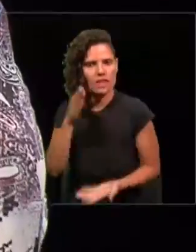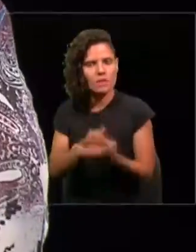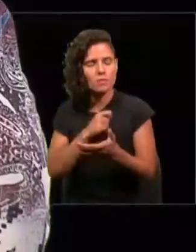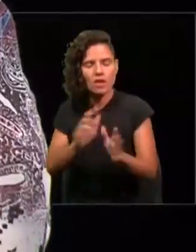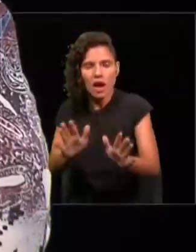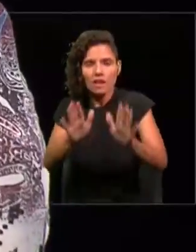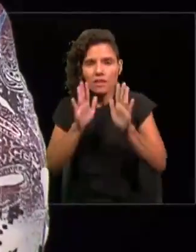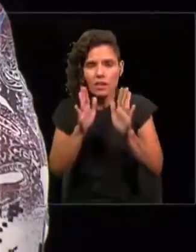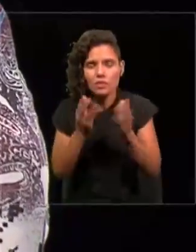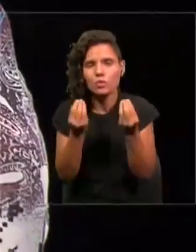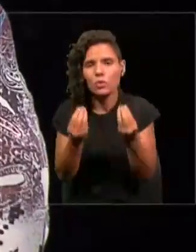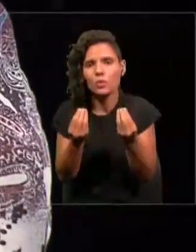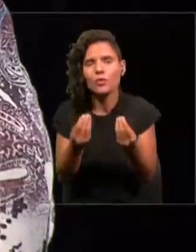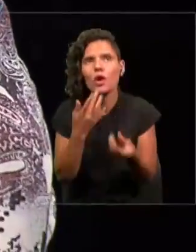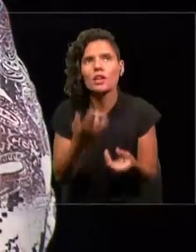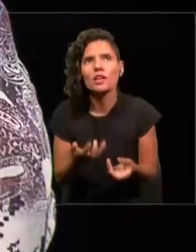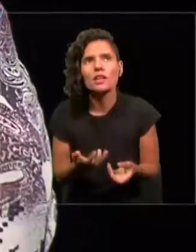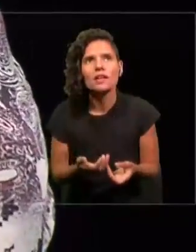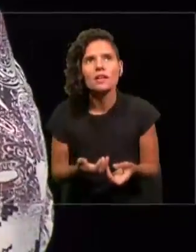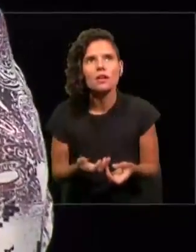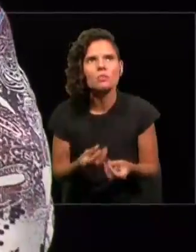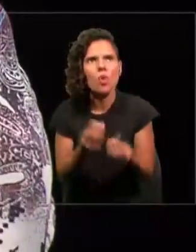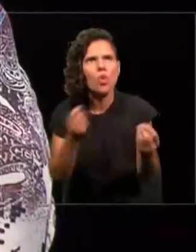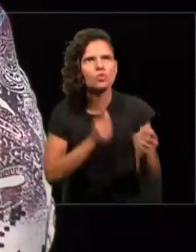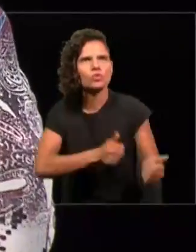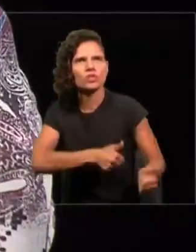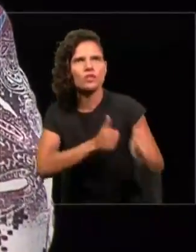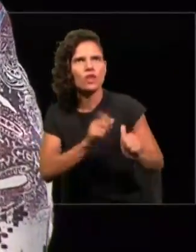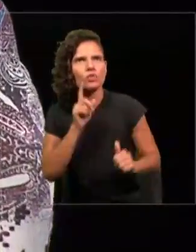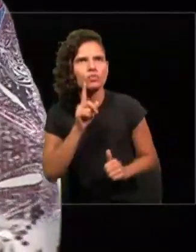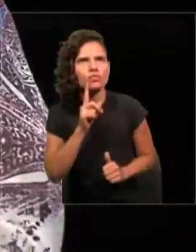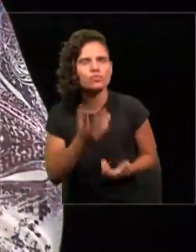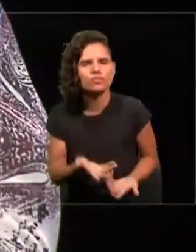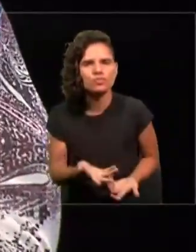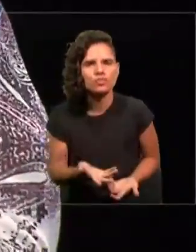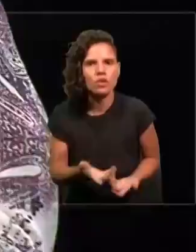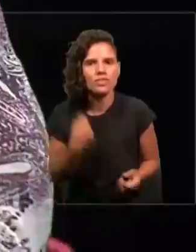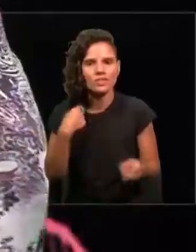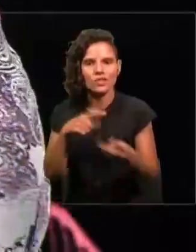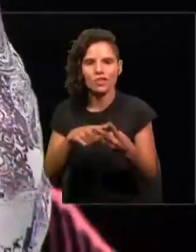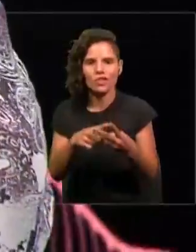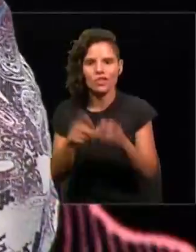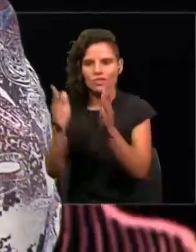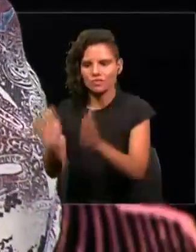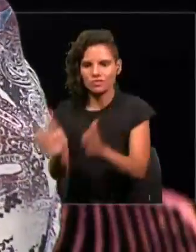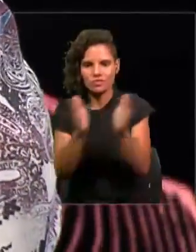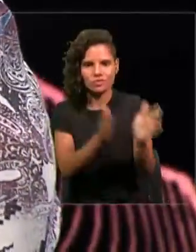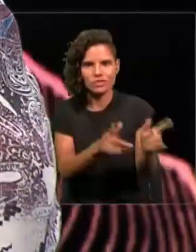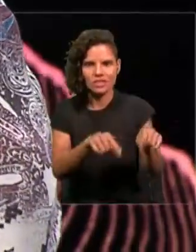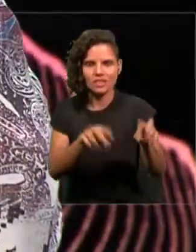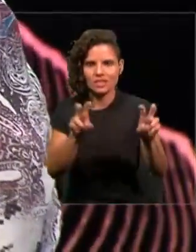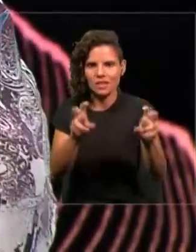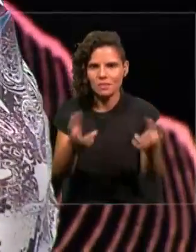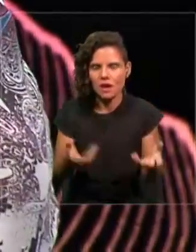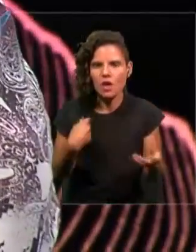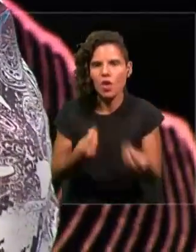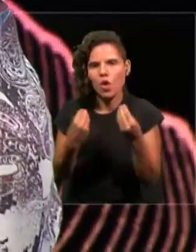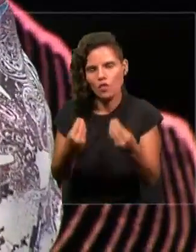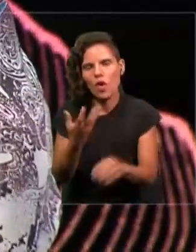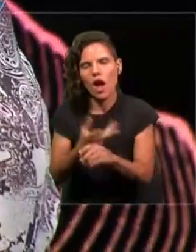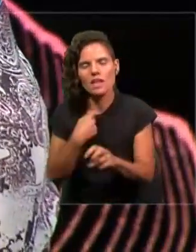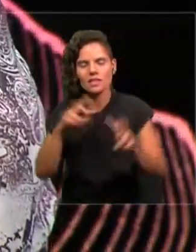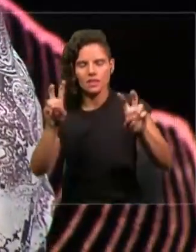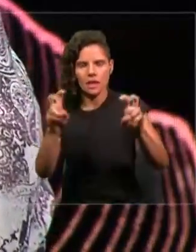alertas, evidentemente, a los desafíos que presentan estos dos campos. Desde luego, hay en el orden de